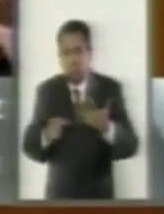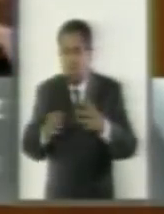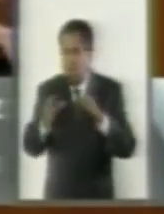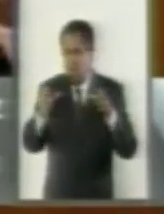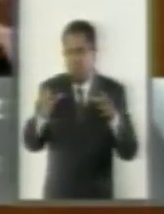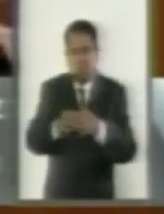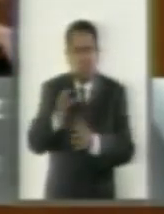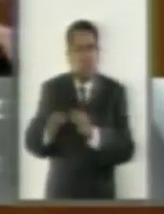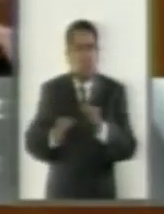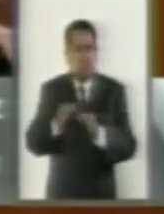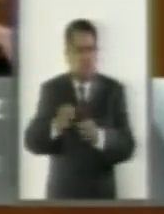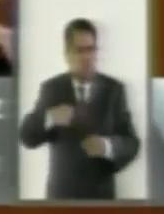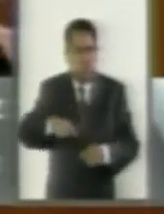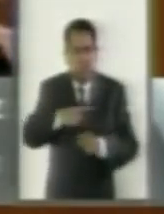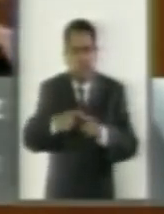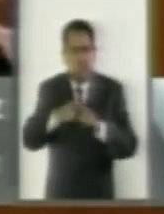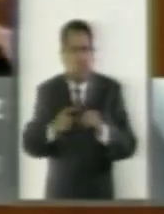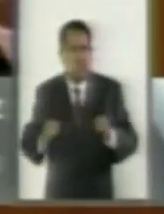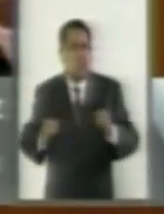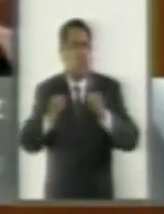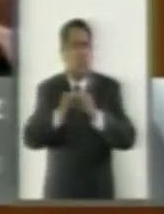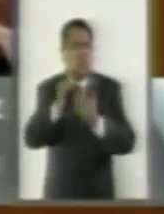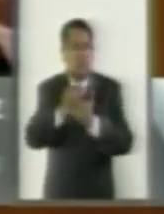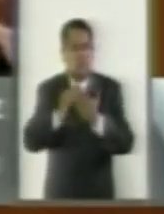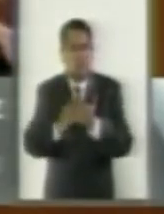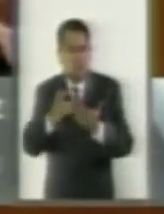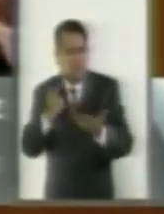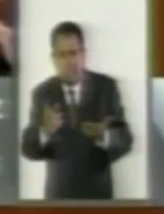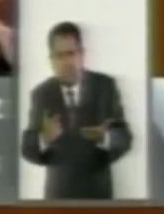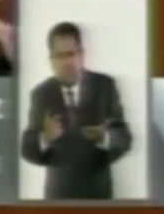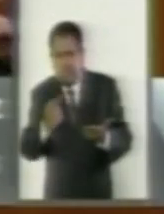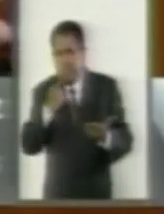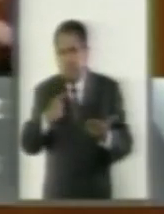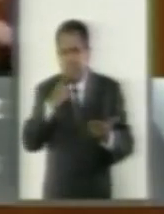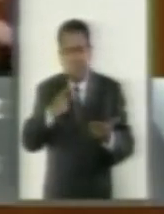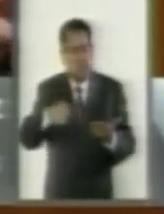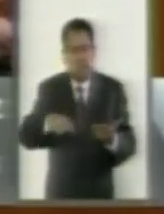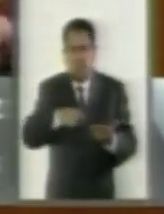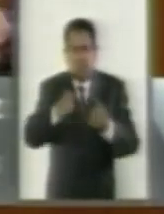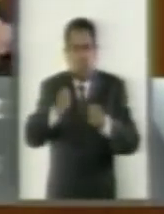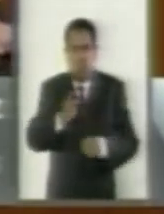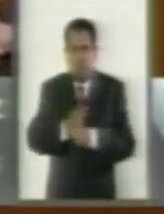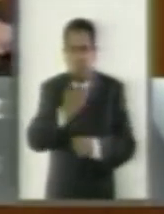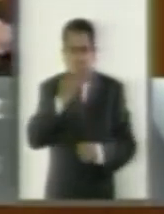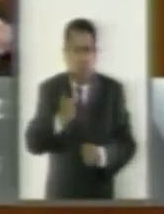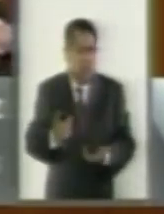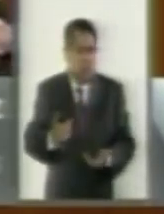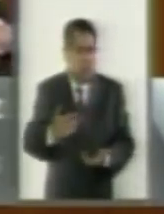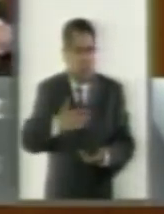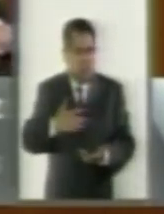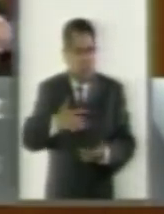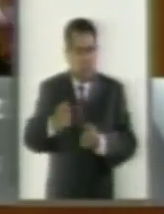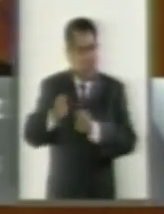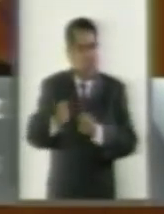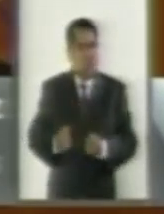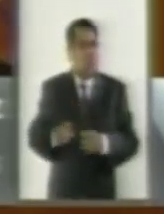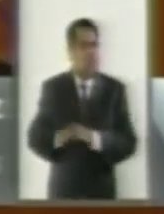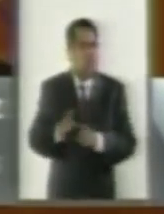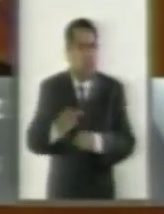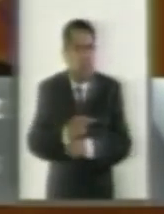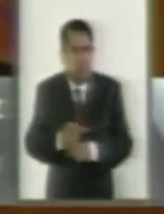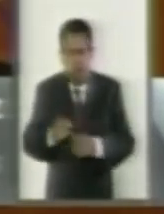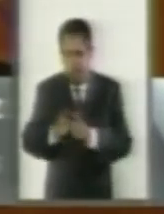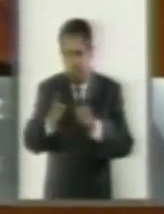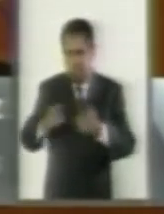vulnerado nuestras instituciones y amenazan seriamente nuestra seguridad, nuestra estabilidad y el desarrollo